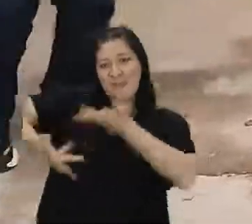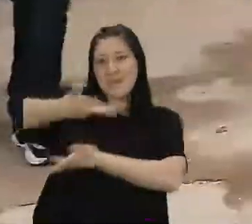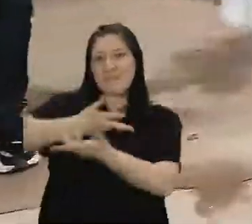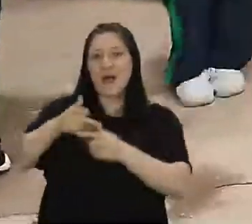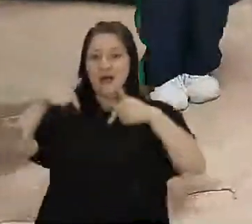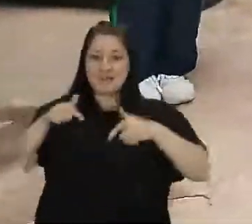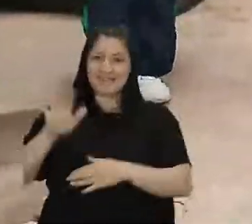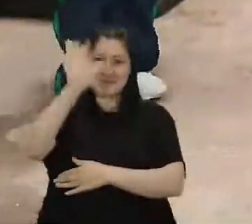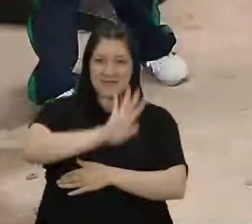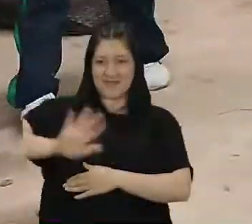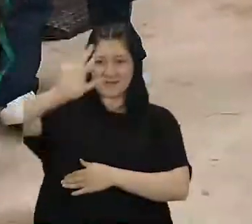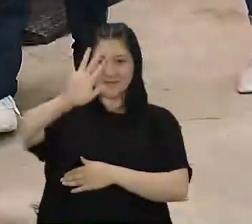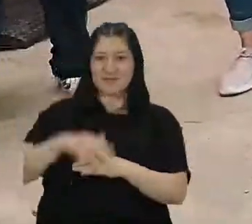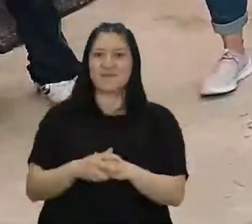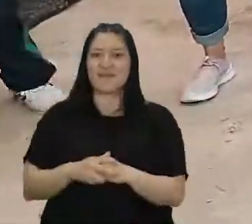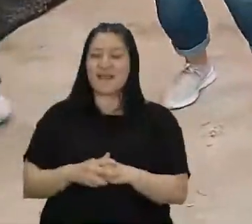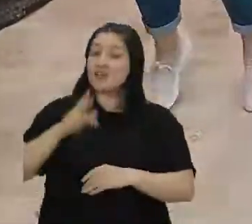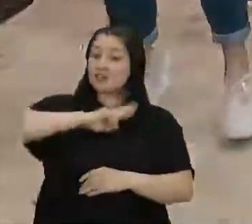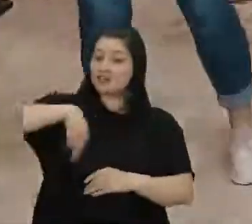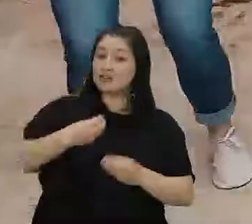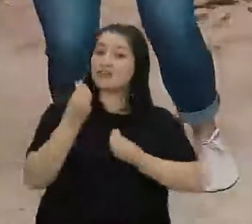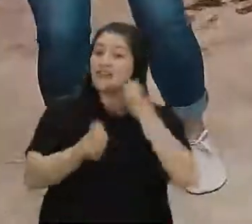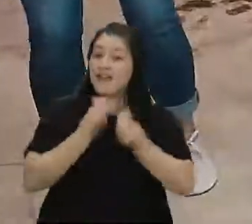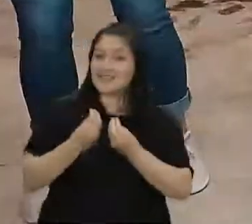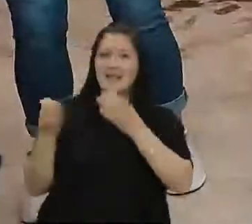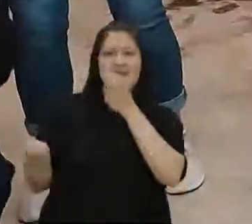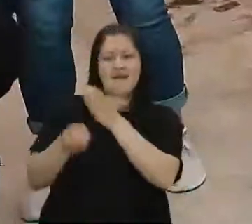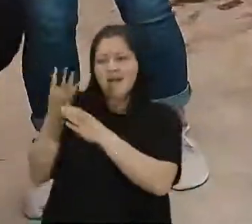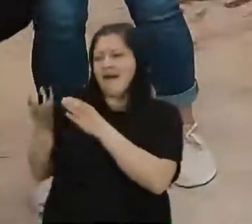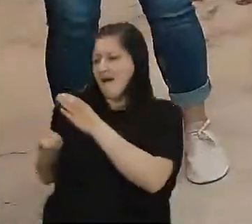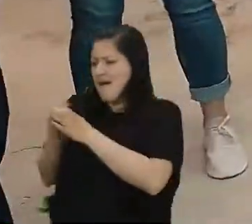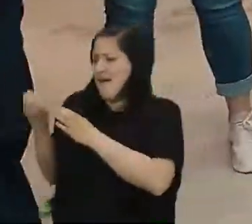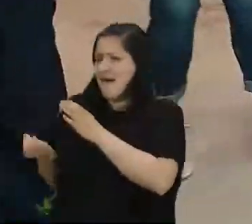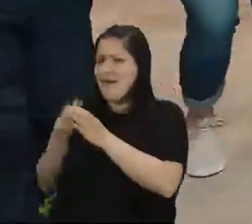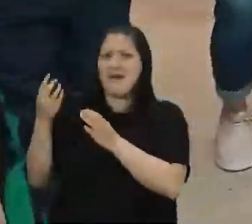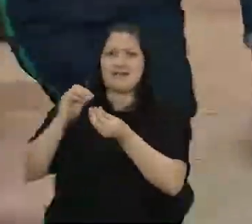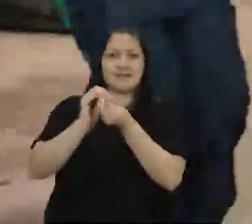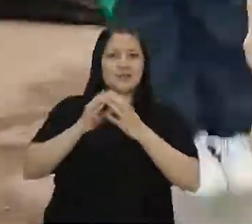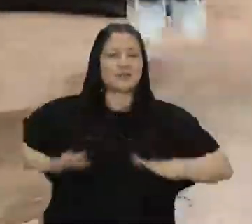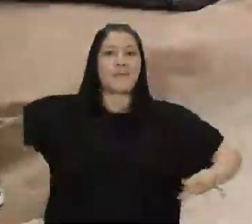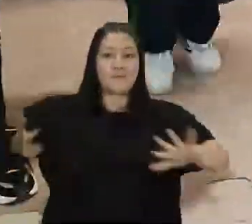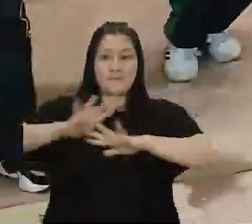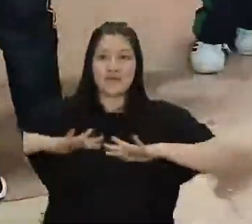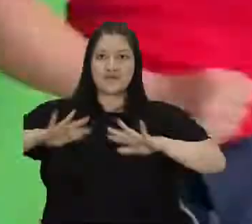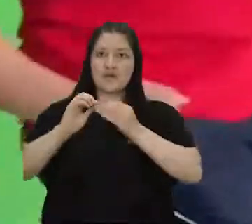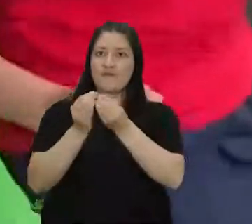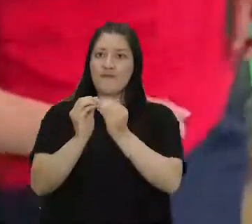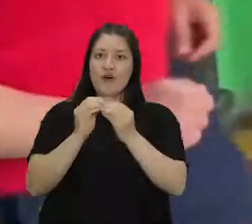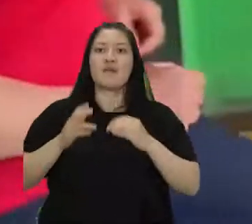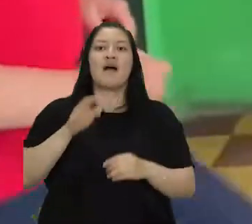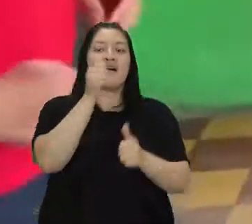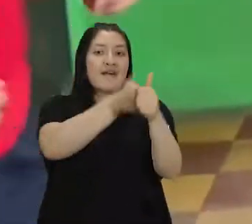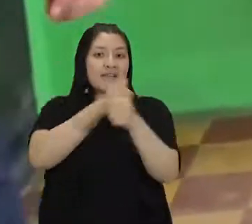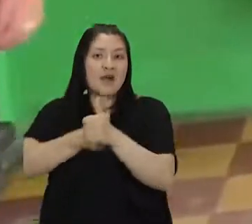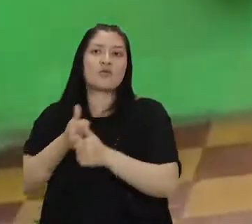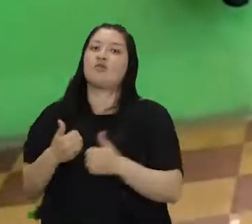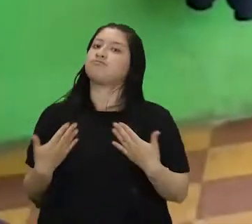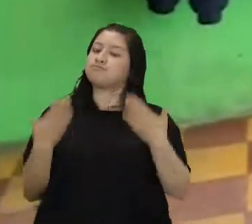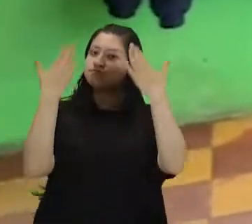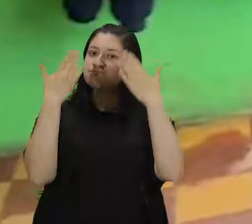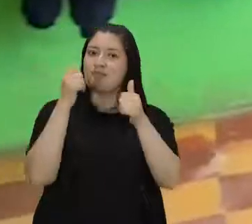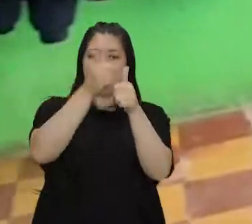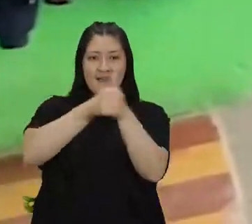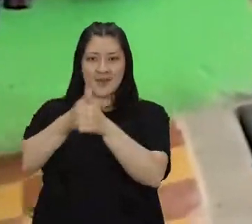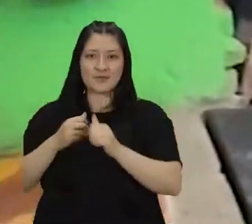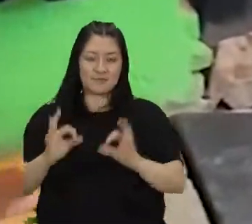poblaciones que existen en el departamento. Esto nos ha generado que nuestros sujetos mejoren